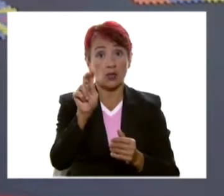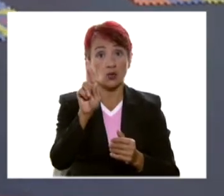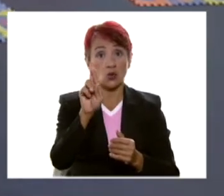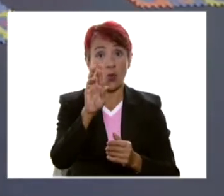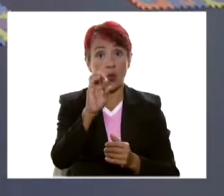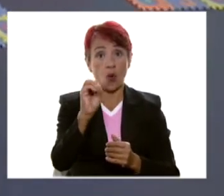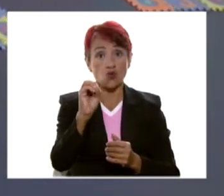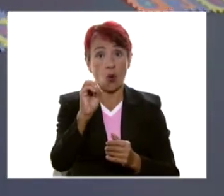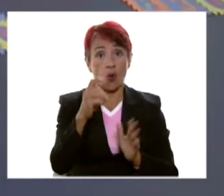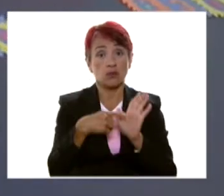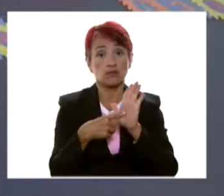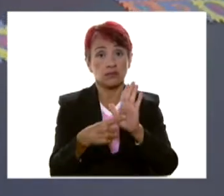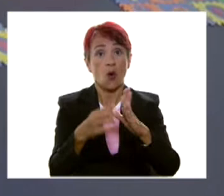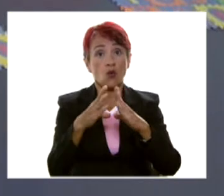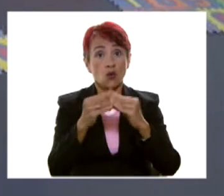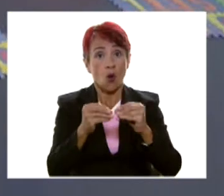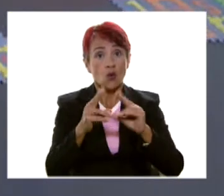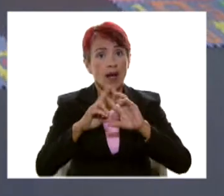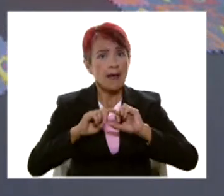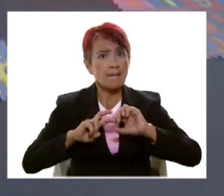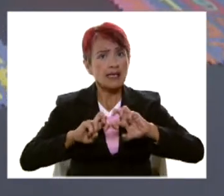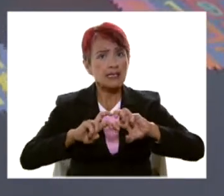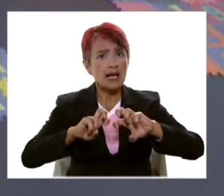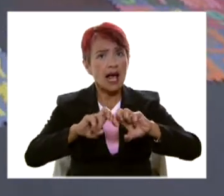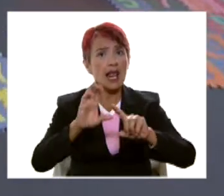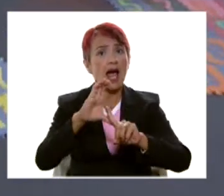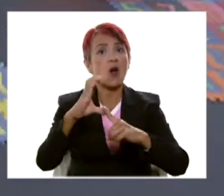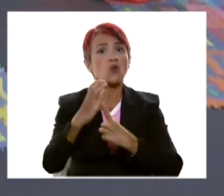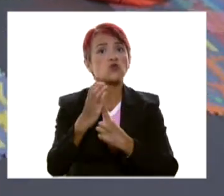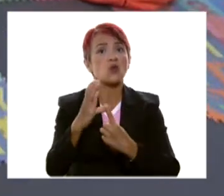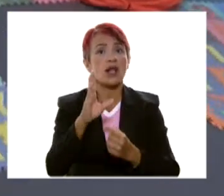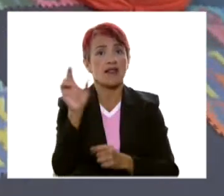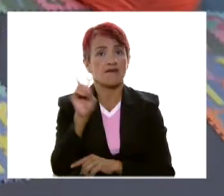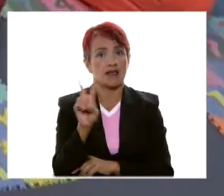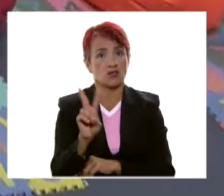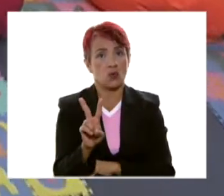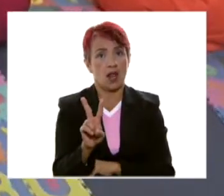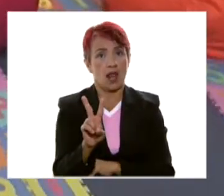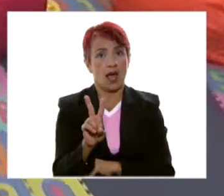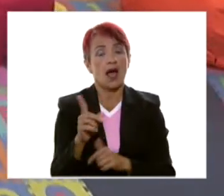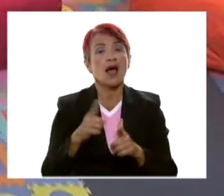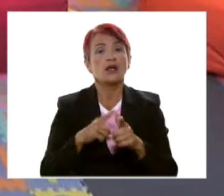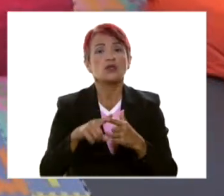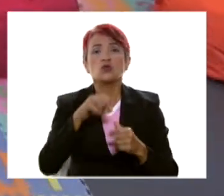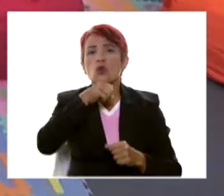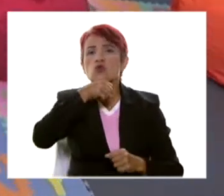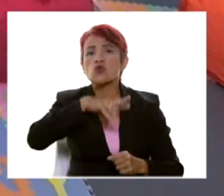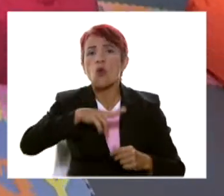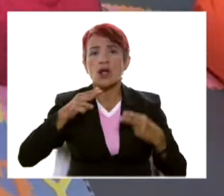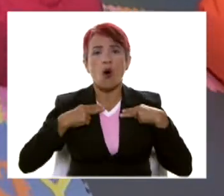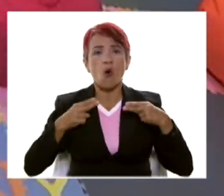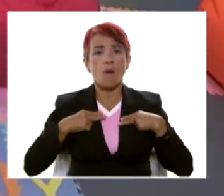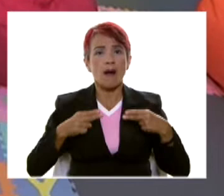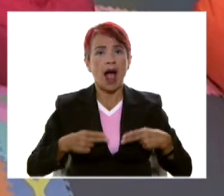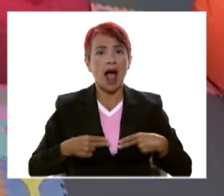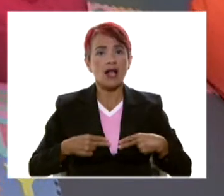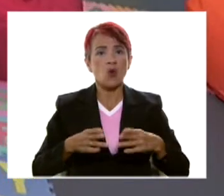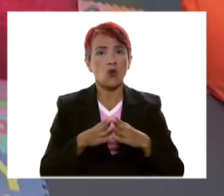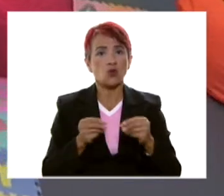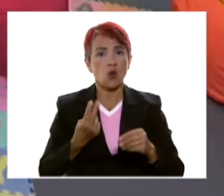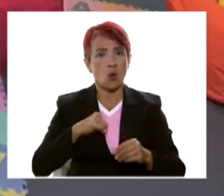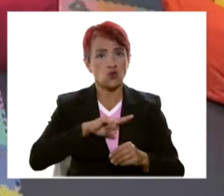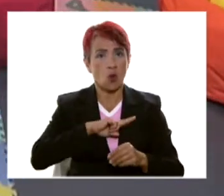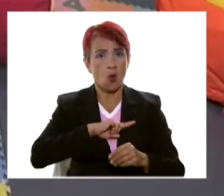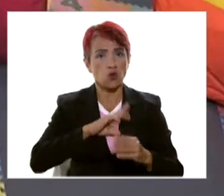se proyectó a investigar la cultura de Venezuela y sobre todo ese origen humano que tenemos todos